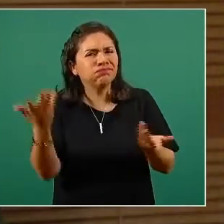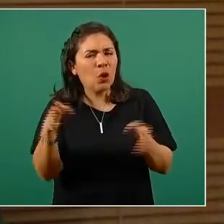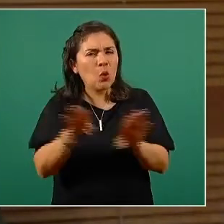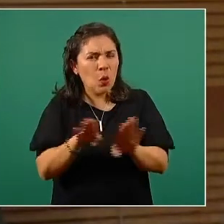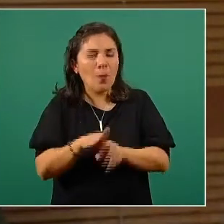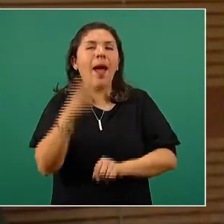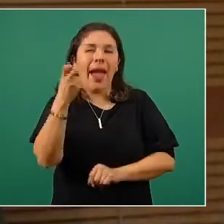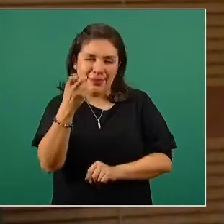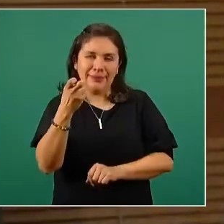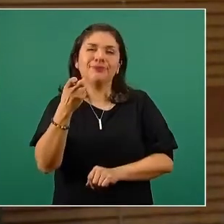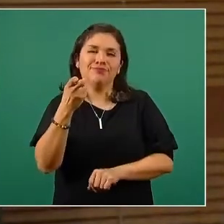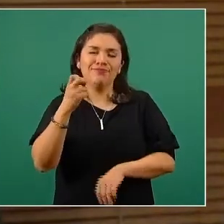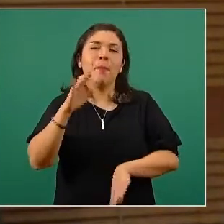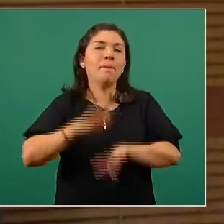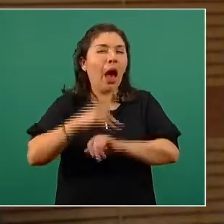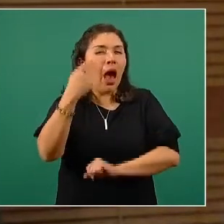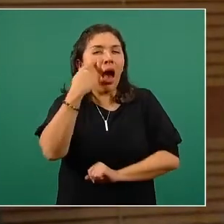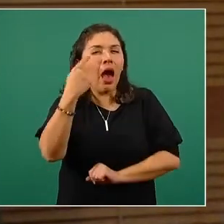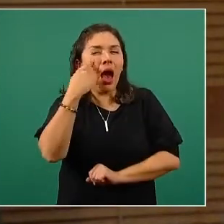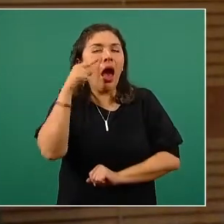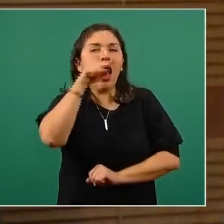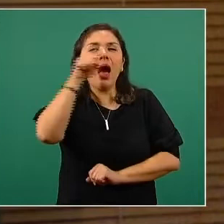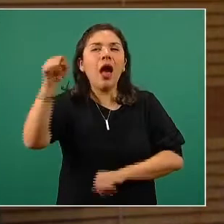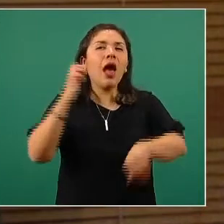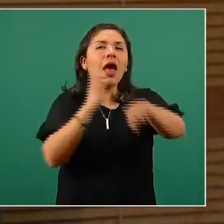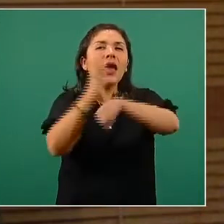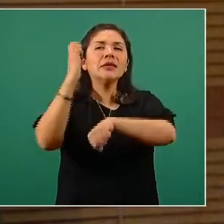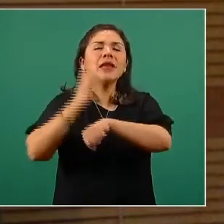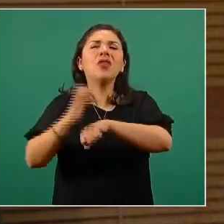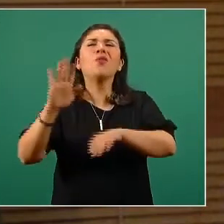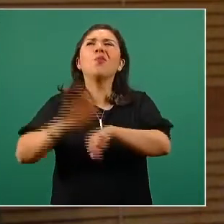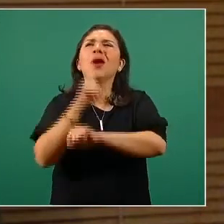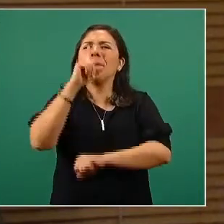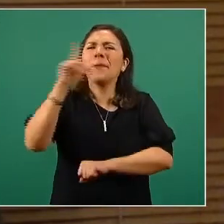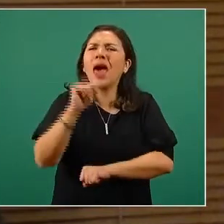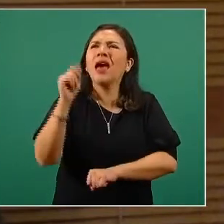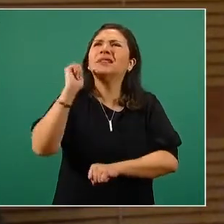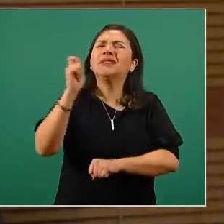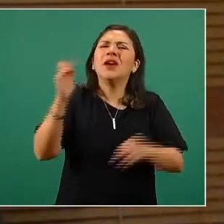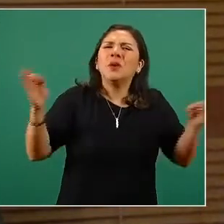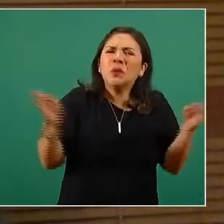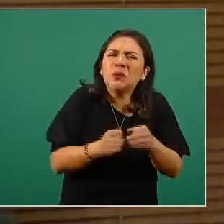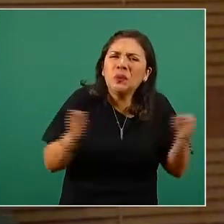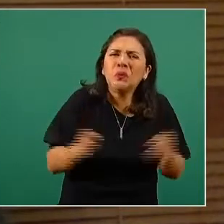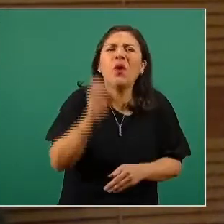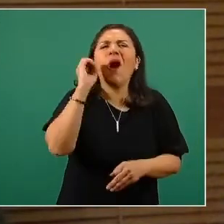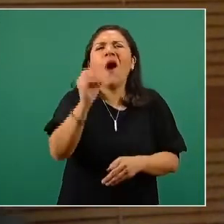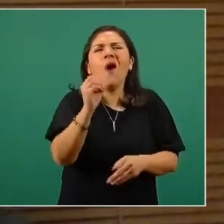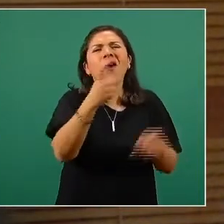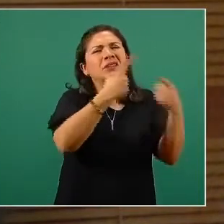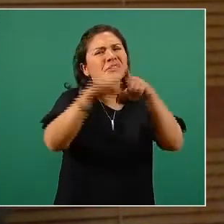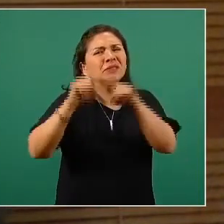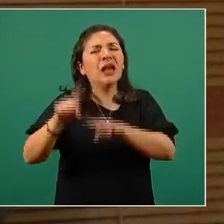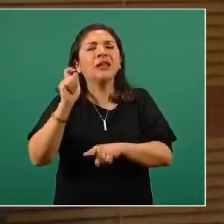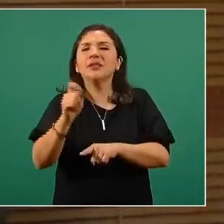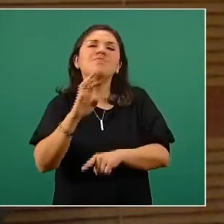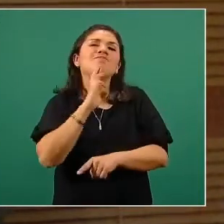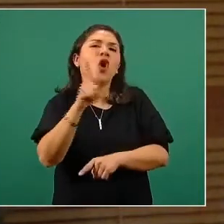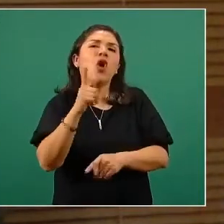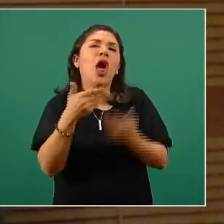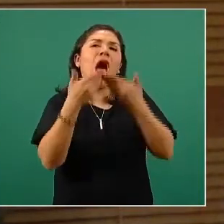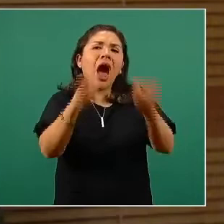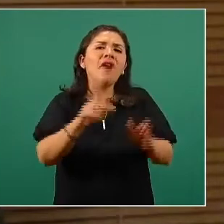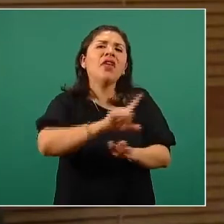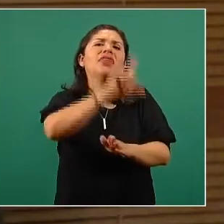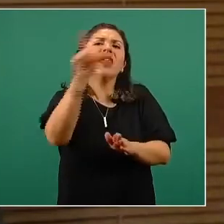cobertura, especialmente en aquellas entidades donde por las cuestiones climatológicas hubo necesidad de aperturar los